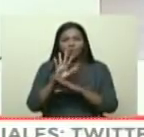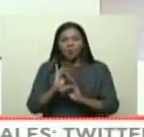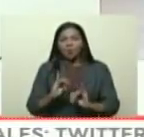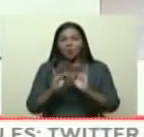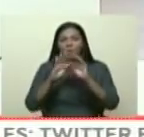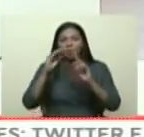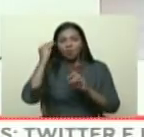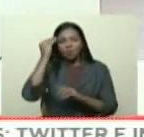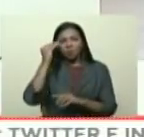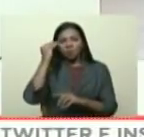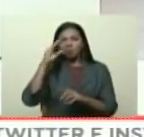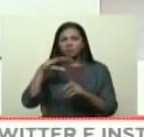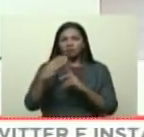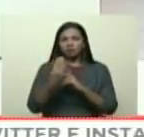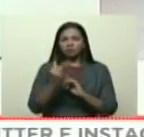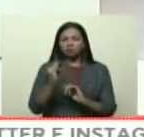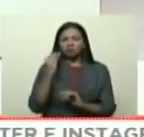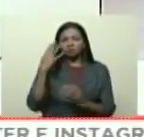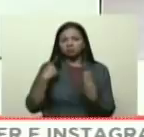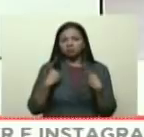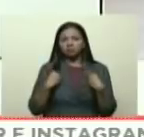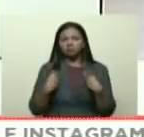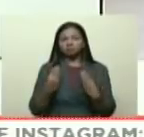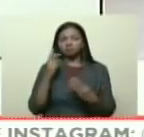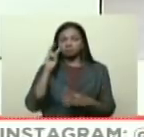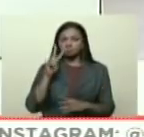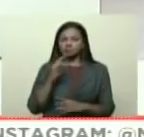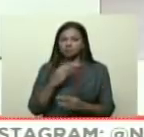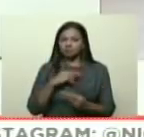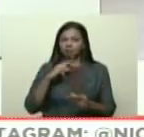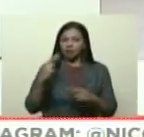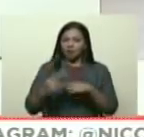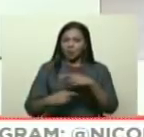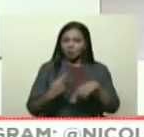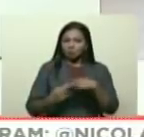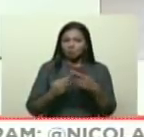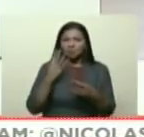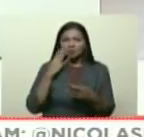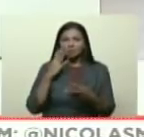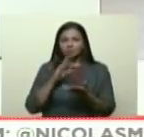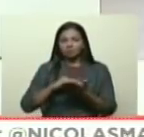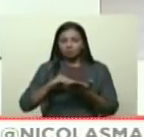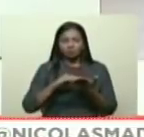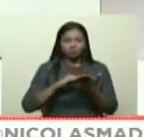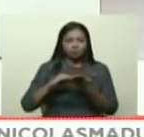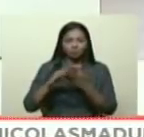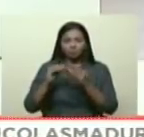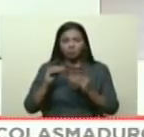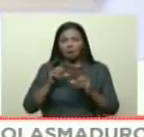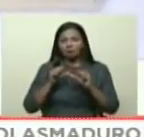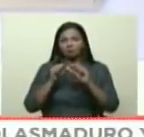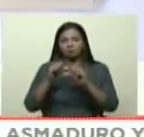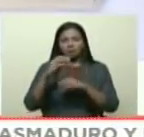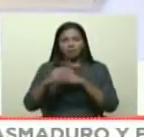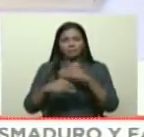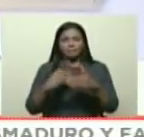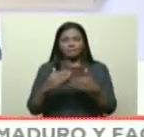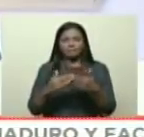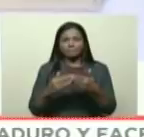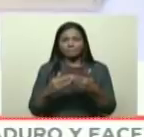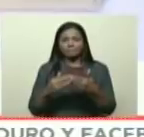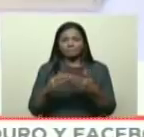el pensamiento, renovar la vida. Esa es la esencia de una revolución. Renovación permanente.